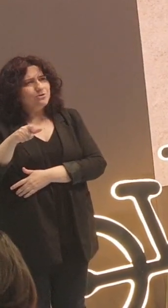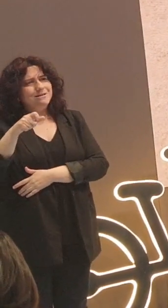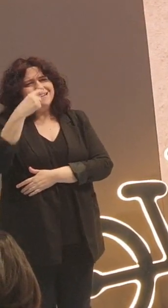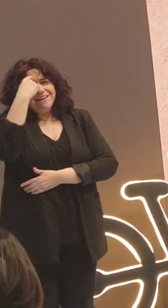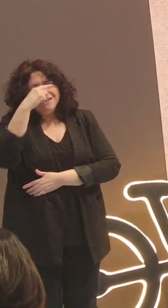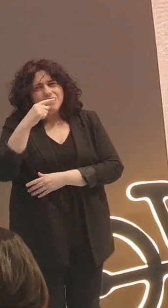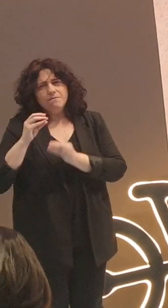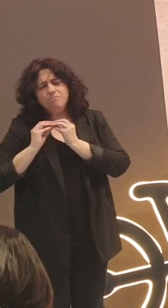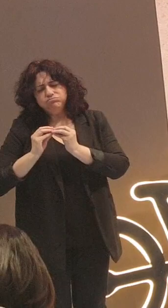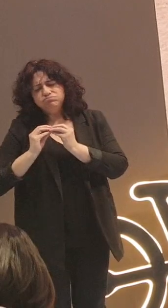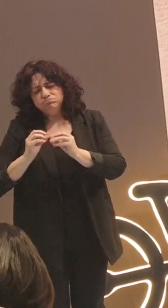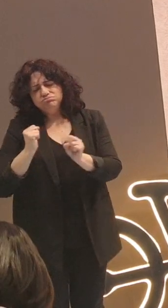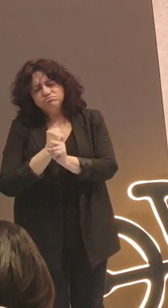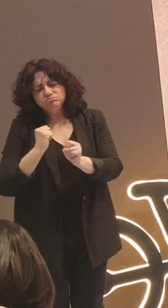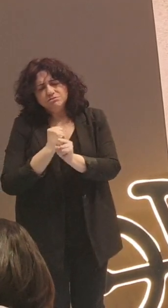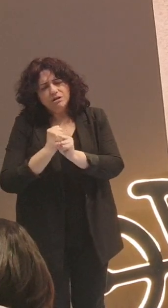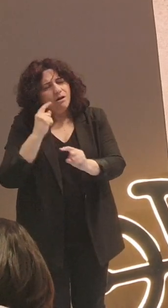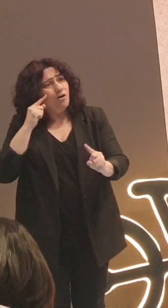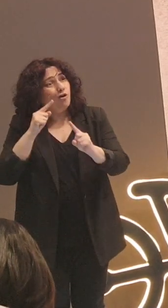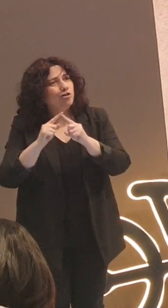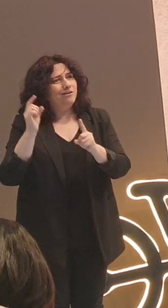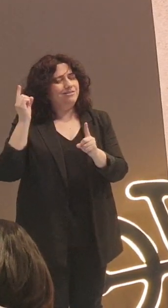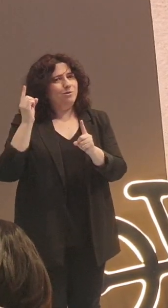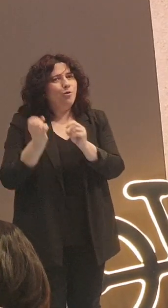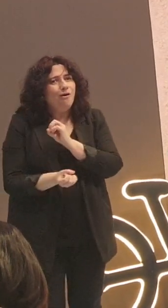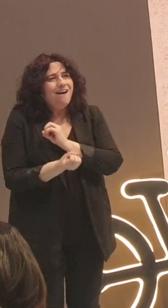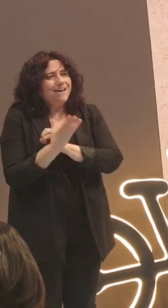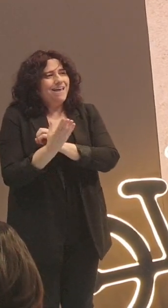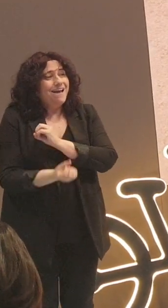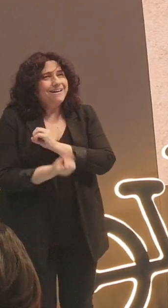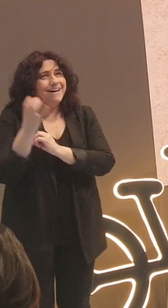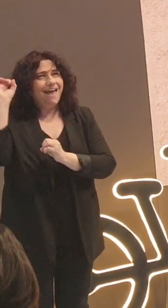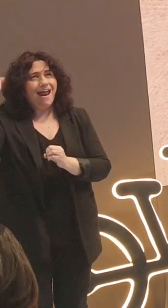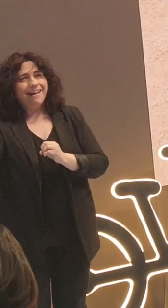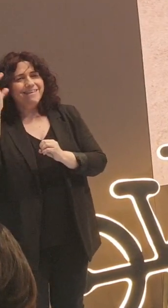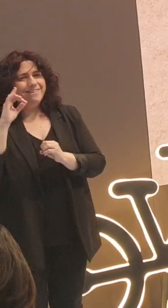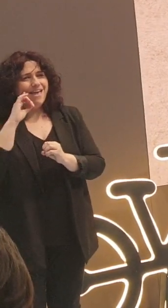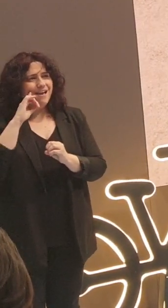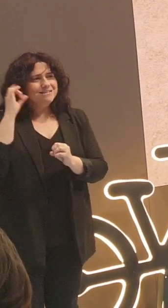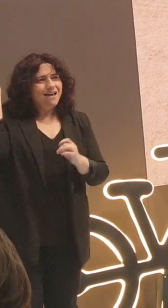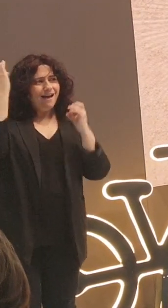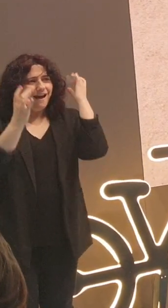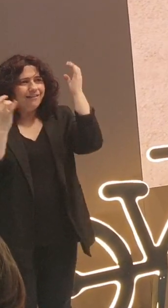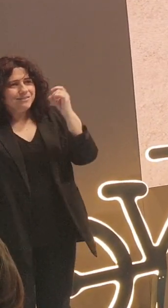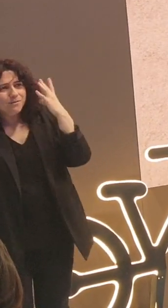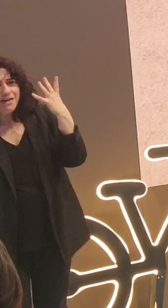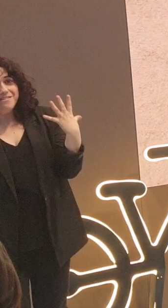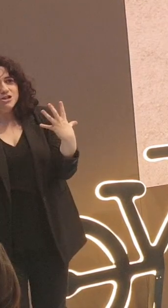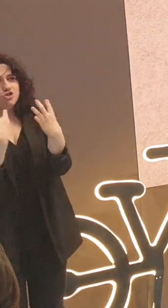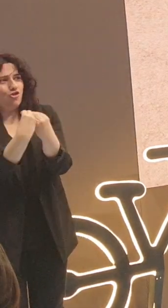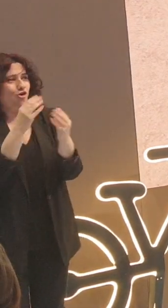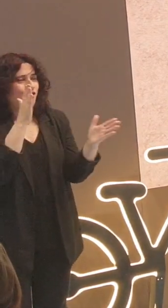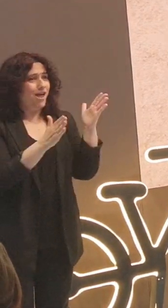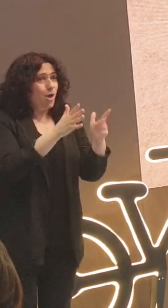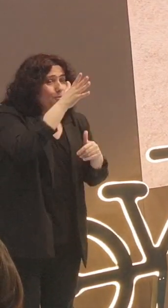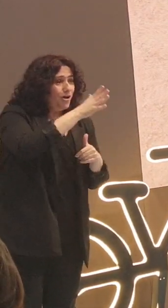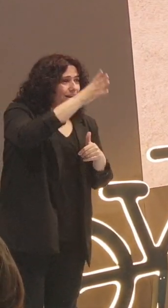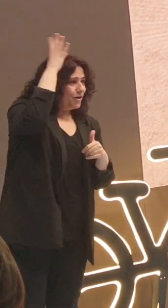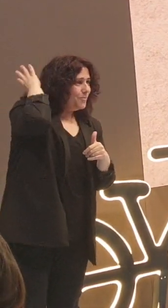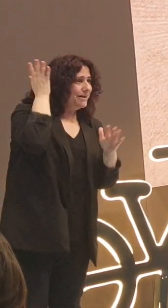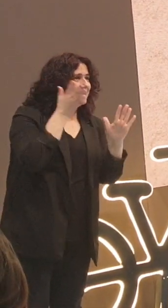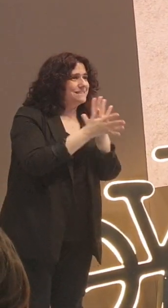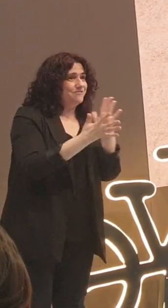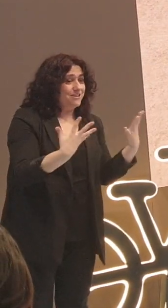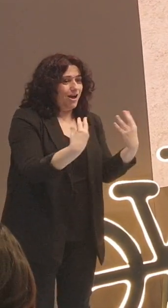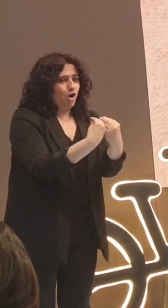multitud de actividades en torno a lo que en la época romana fue un manjar, solo permitido para emperadores, pero que ahora la lamprea en